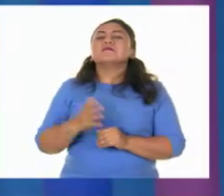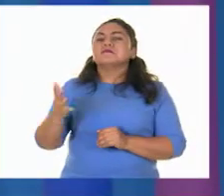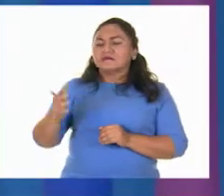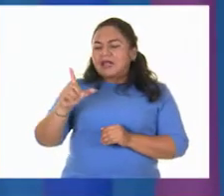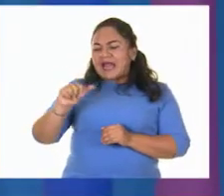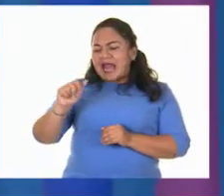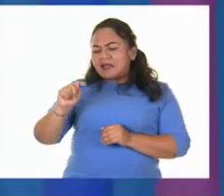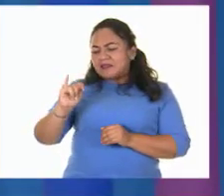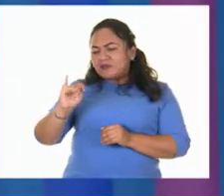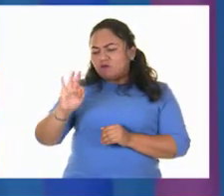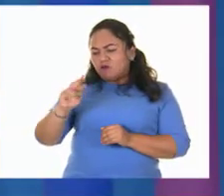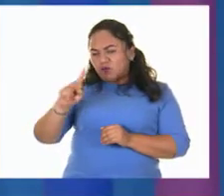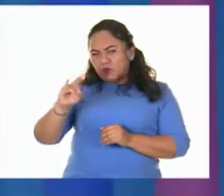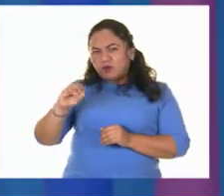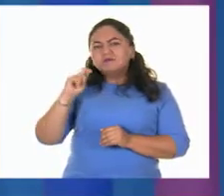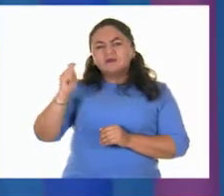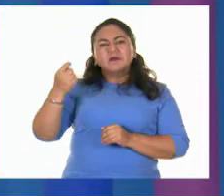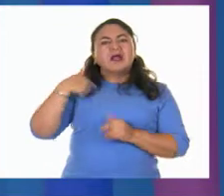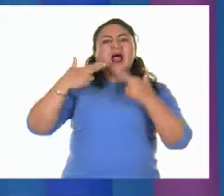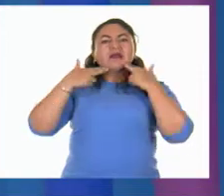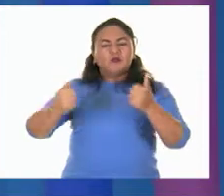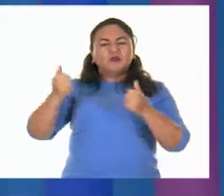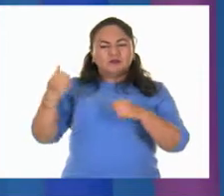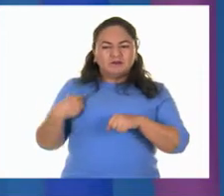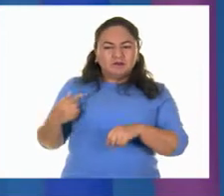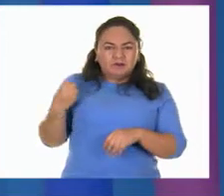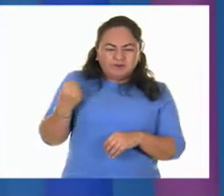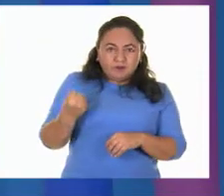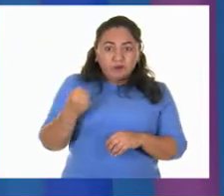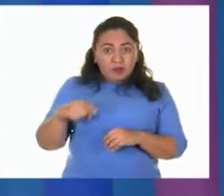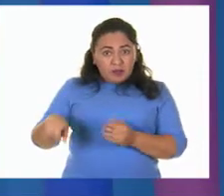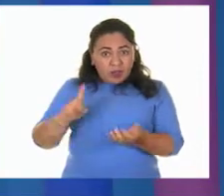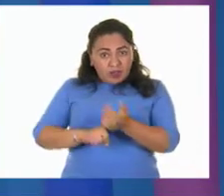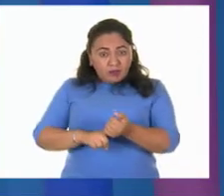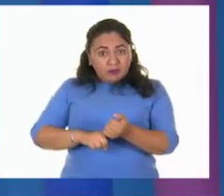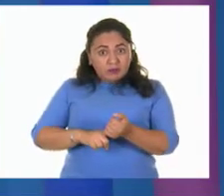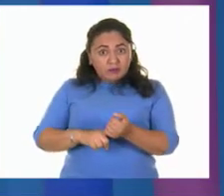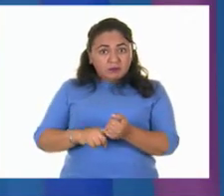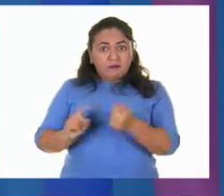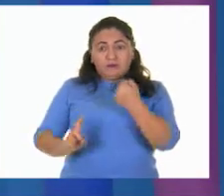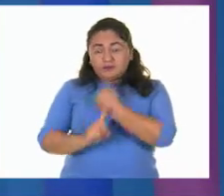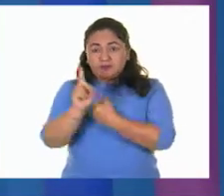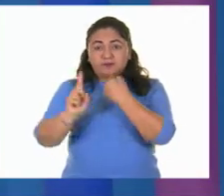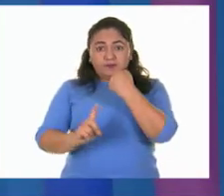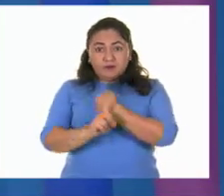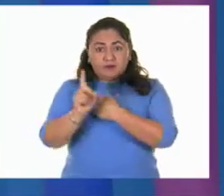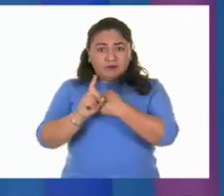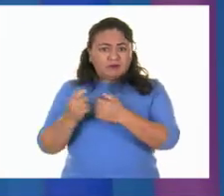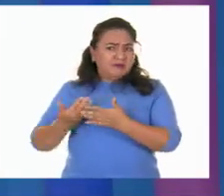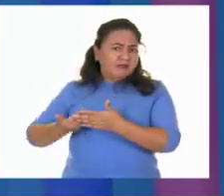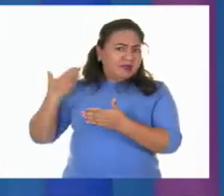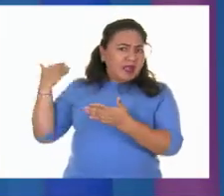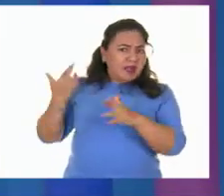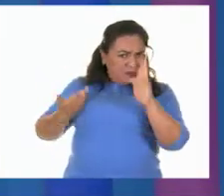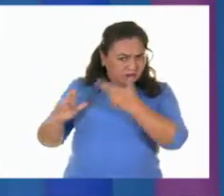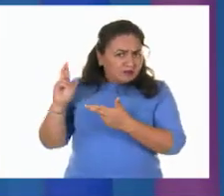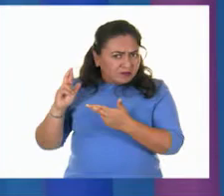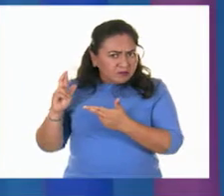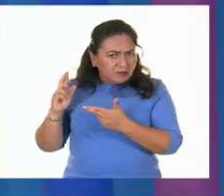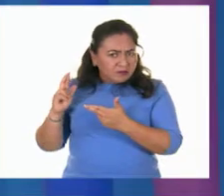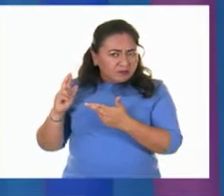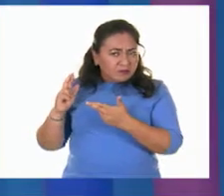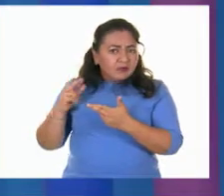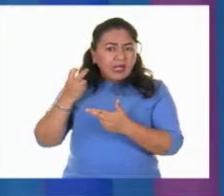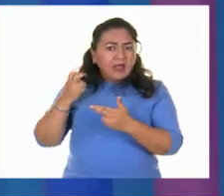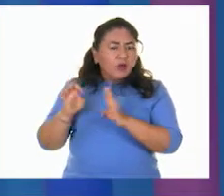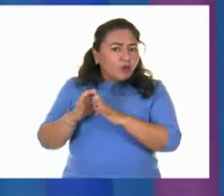y la redistribución de las tierras entre los campesinos no era algo que se venía peleando desde el principio de la revolución,